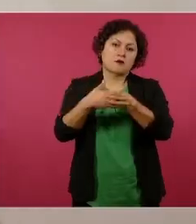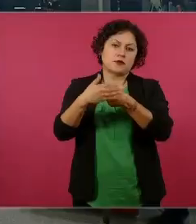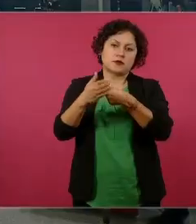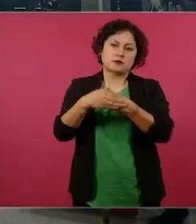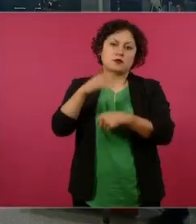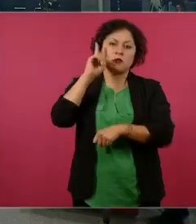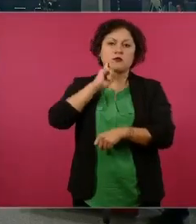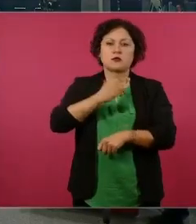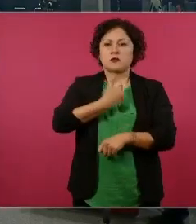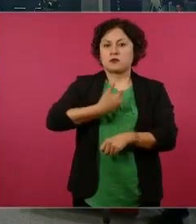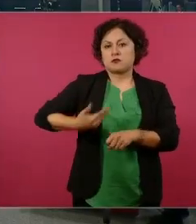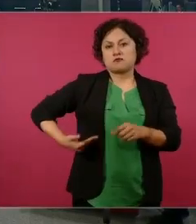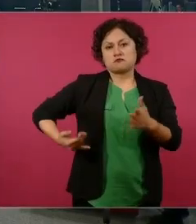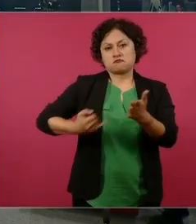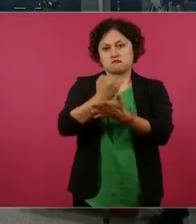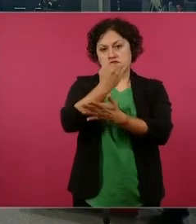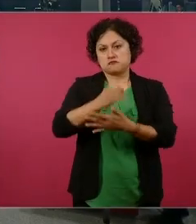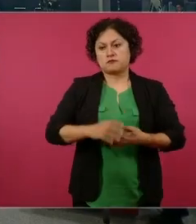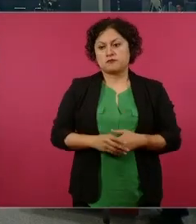Marina